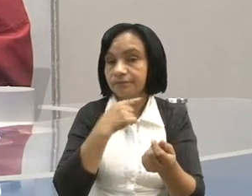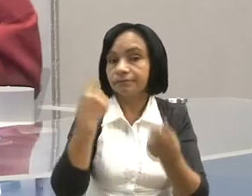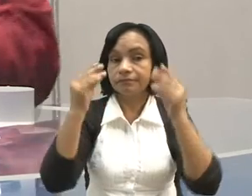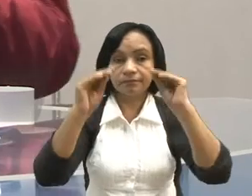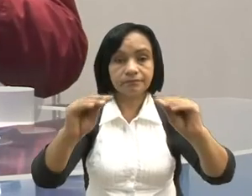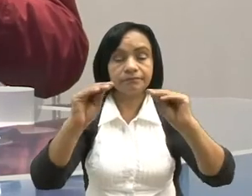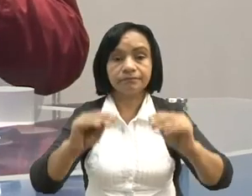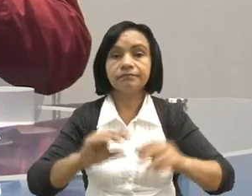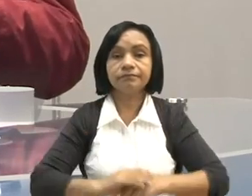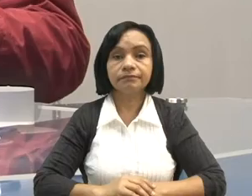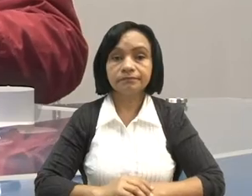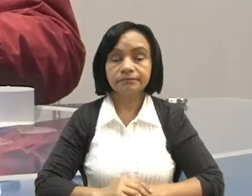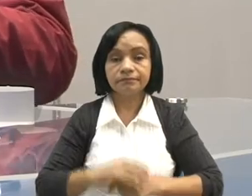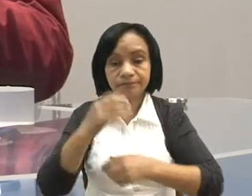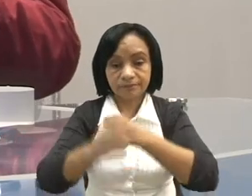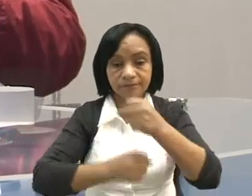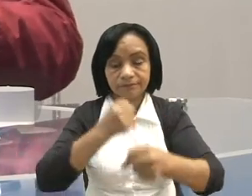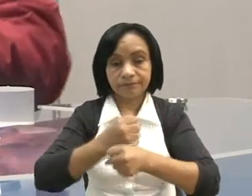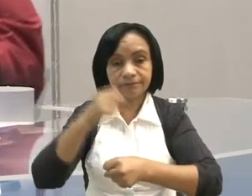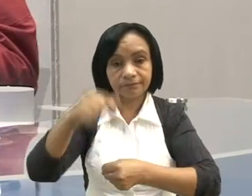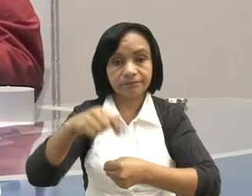educación. Entonces, este año, por ejemplo,